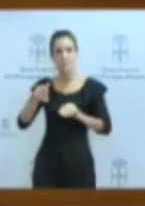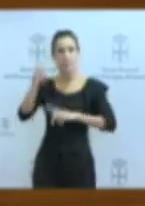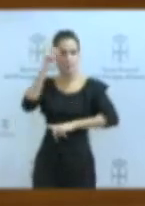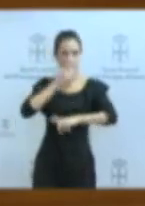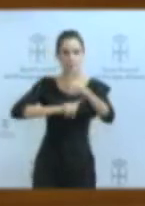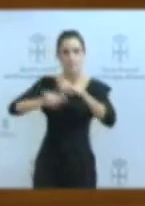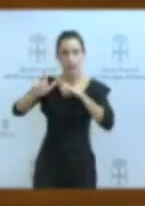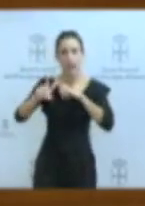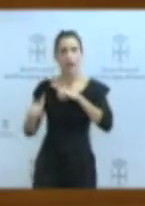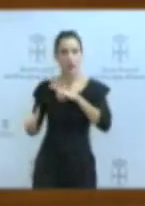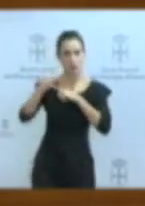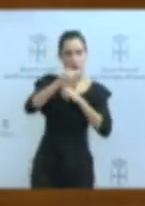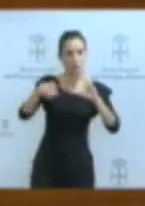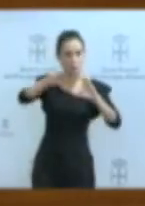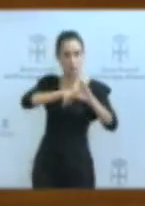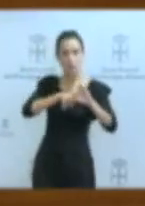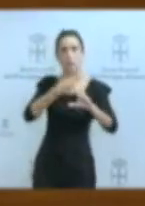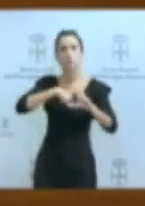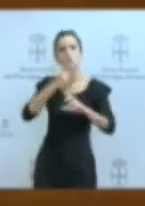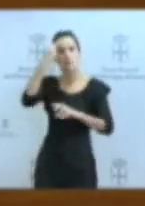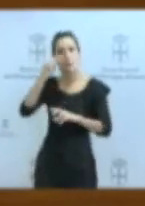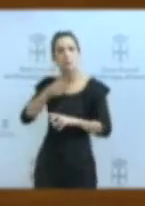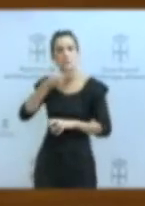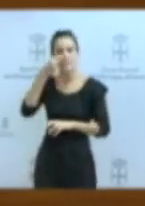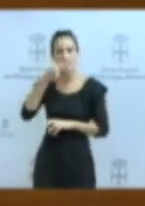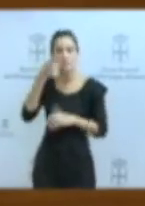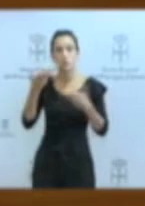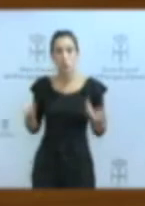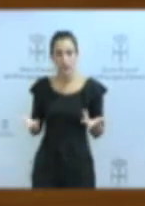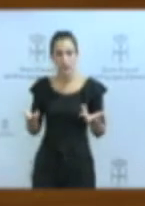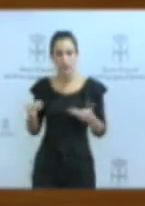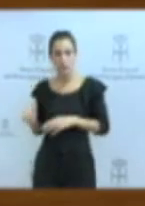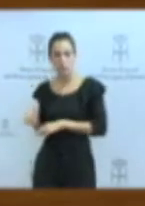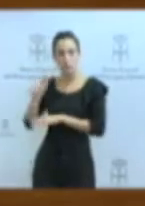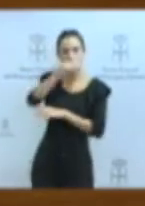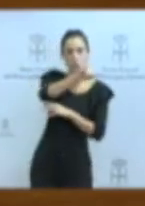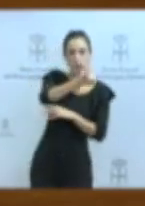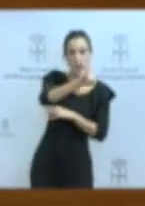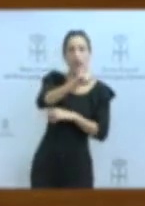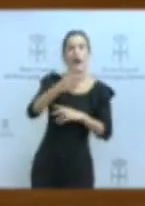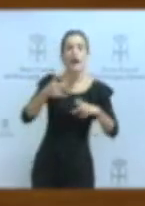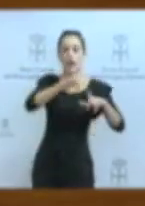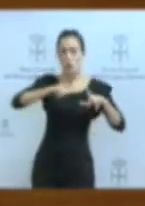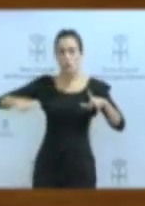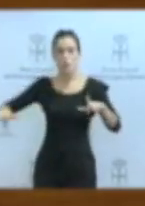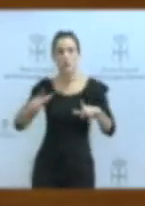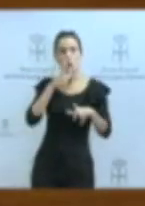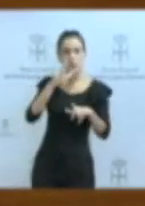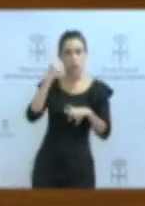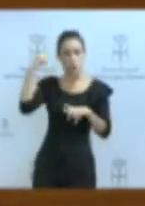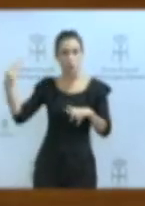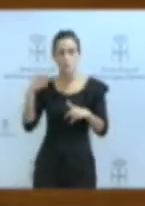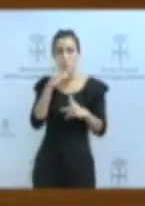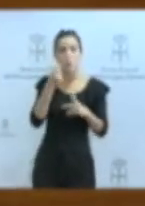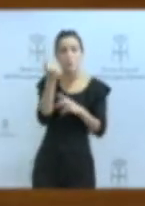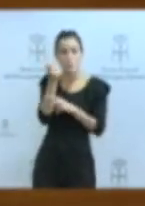luego, no es mantener una conexión con el aeropuerto de Heathrow, por los precios fundamentalmente y por las conexiones.